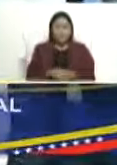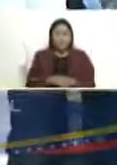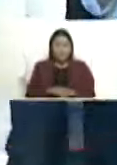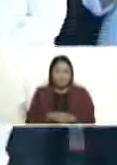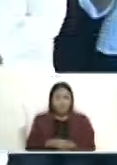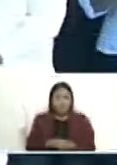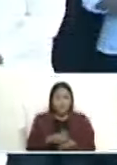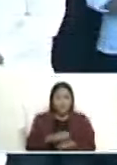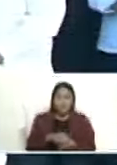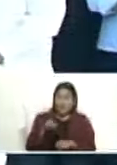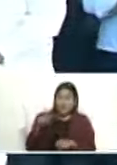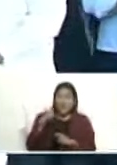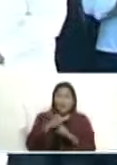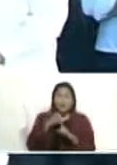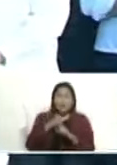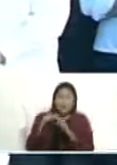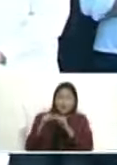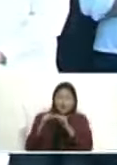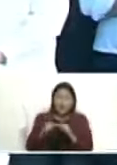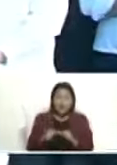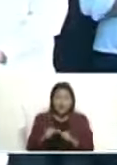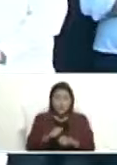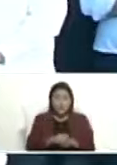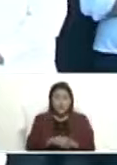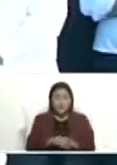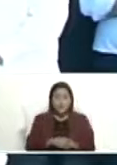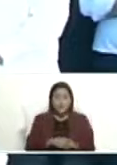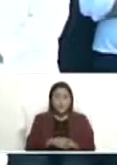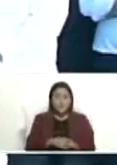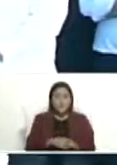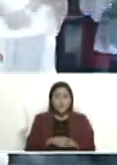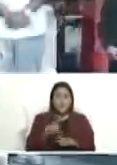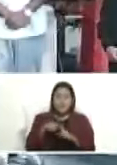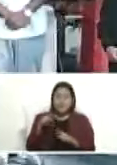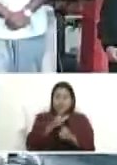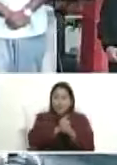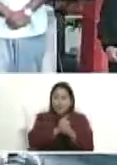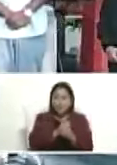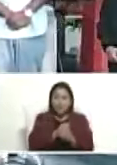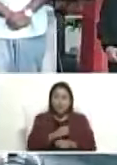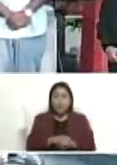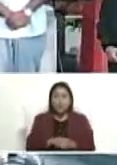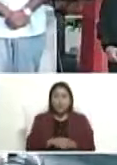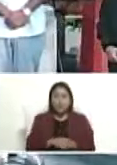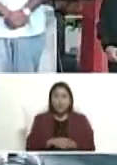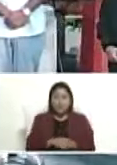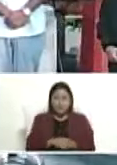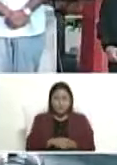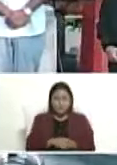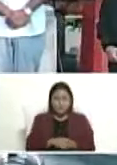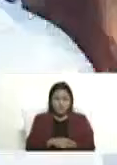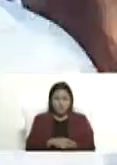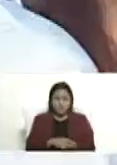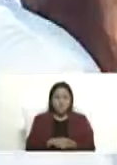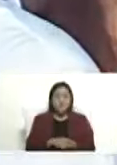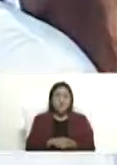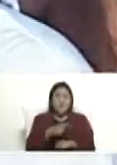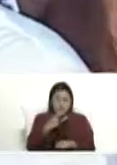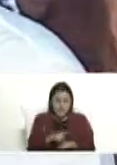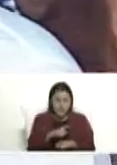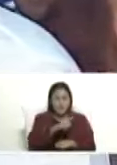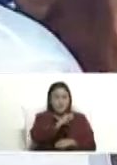Porque su lucha inquebrantable y su amor mantuvo mi fuerza